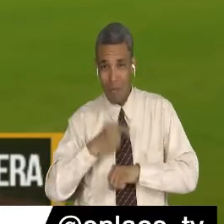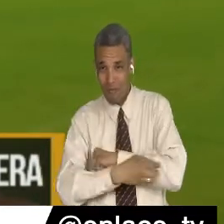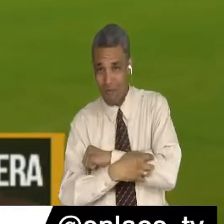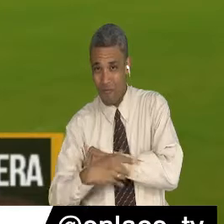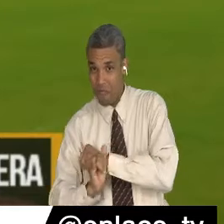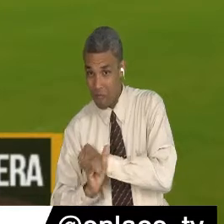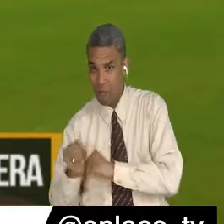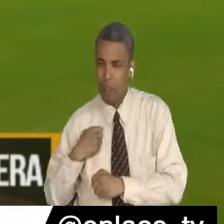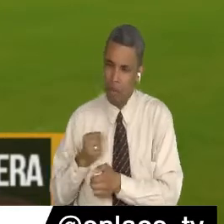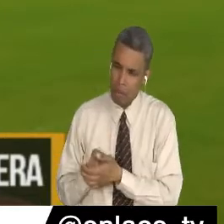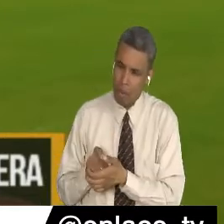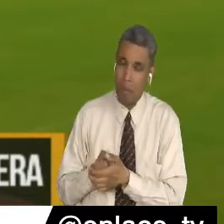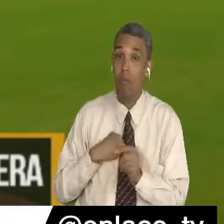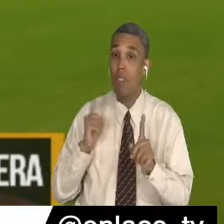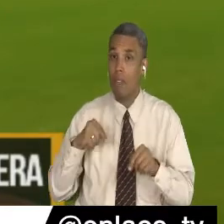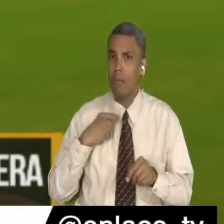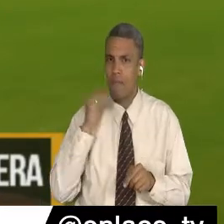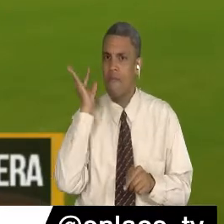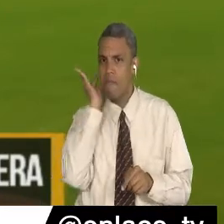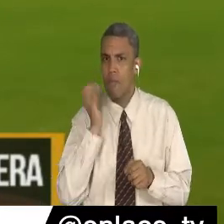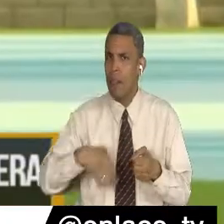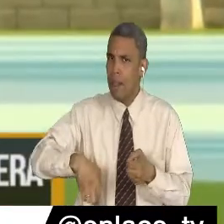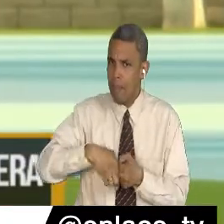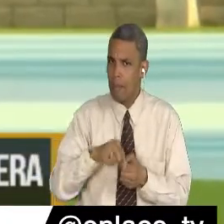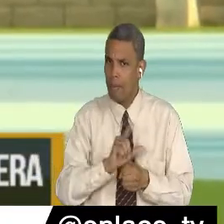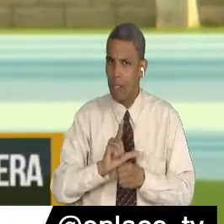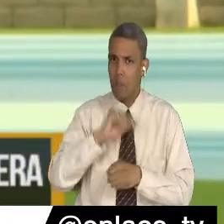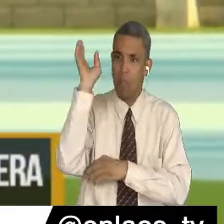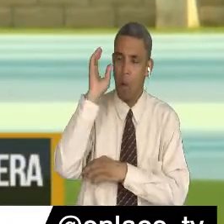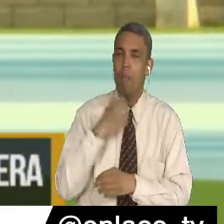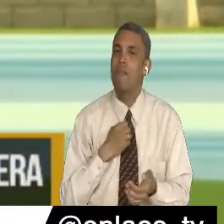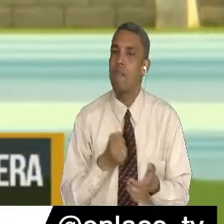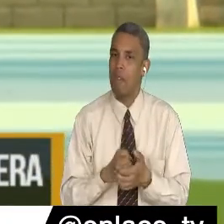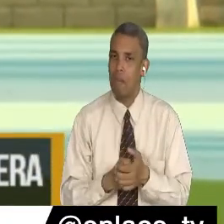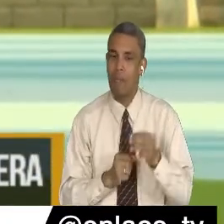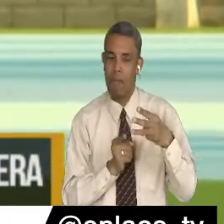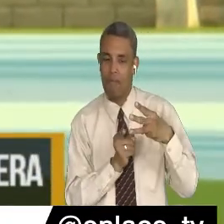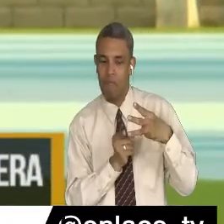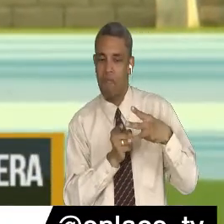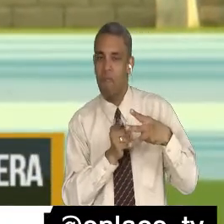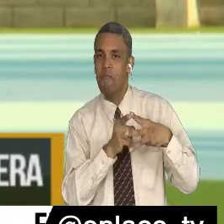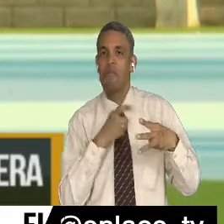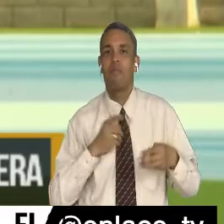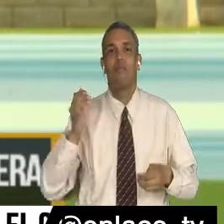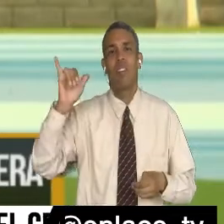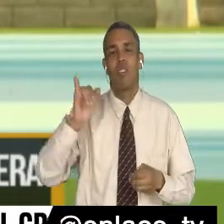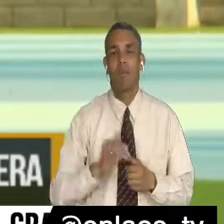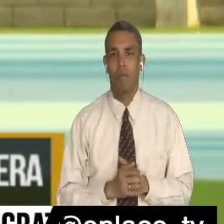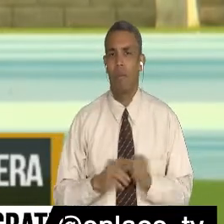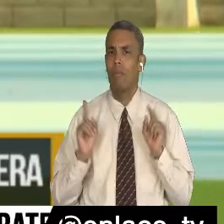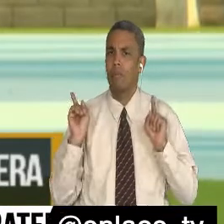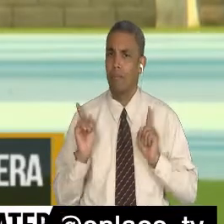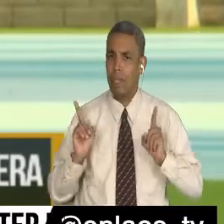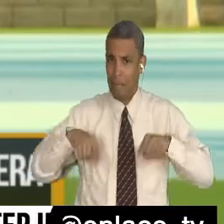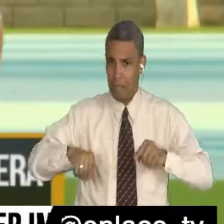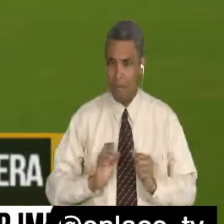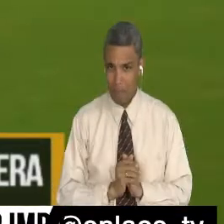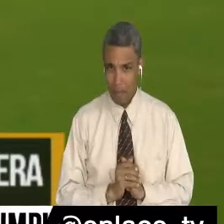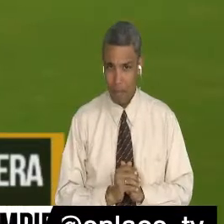para que el fútbol femenino en Barrancabermeja fuera una realidad. También Marín recibió la propuesta de la junta directiva y del nuevo presidente de